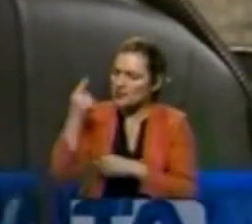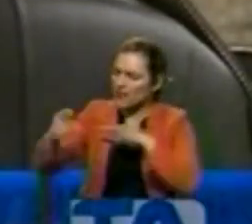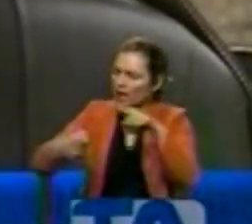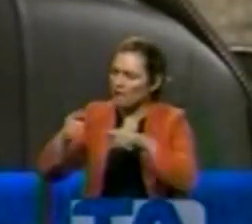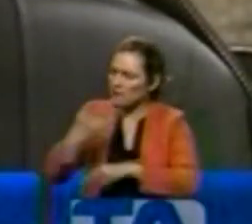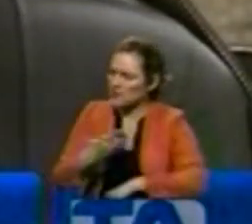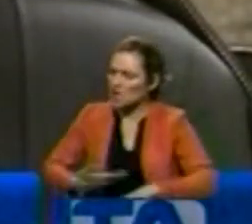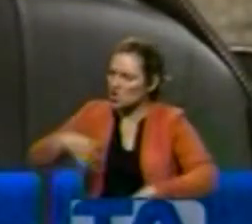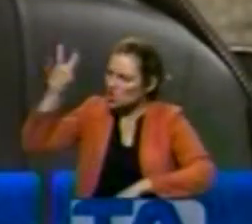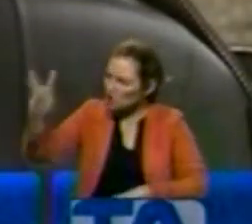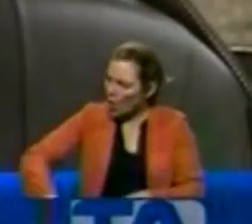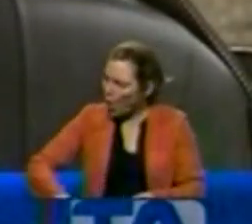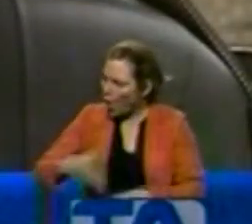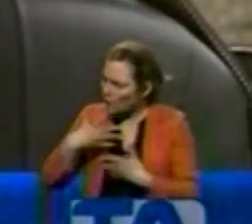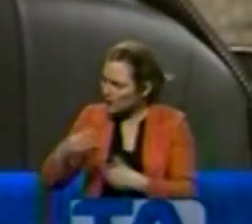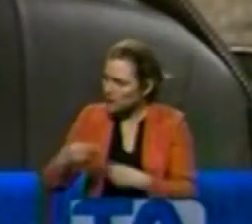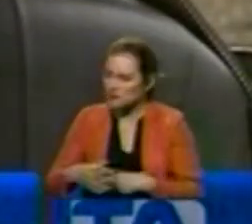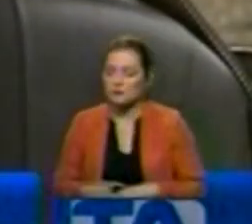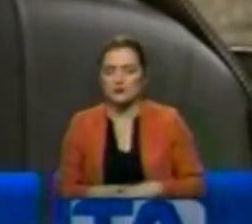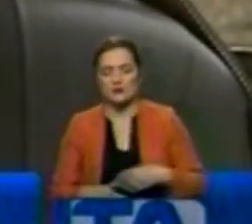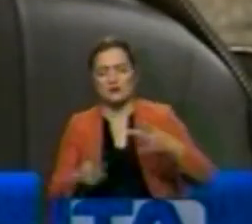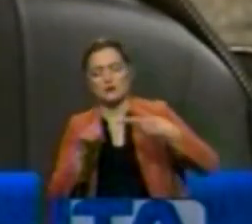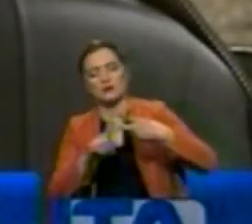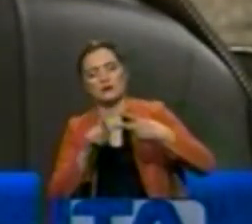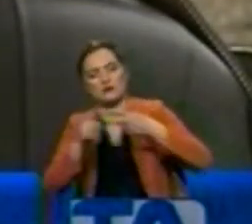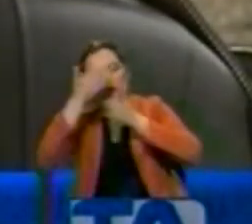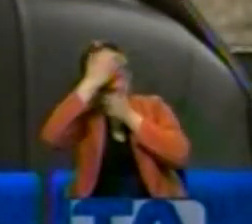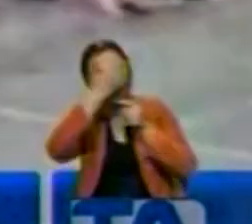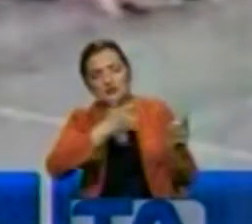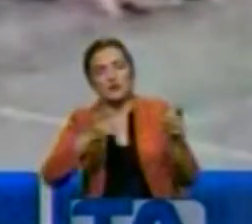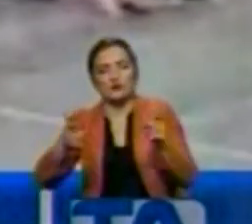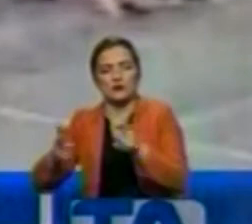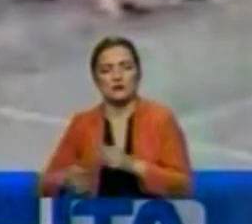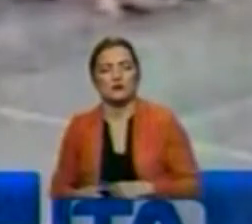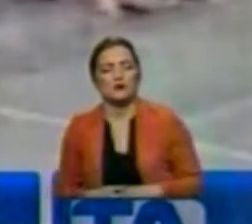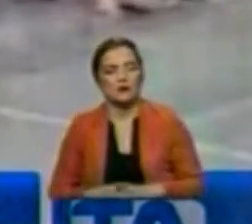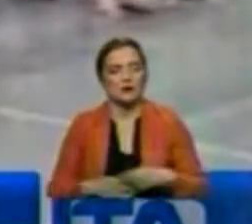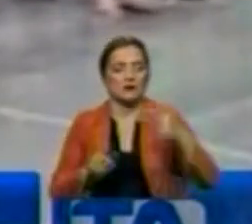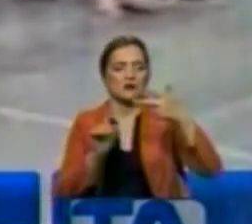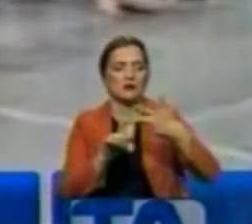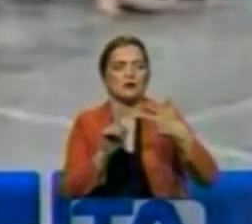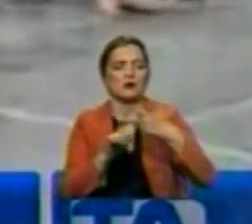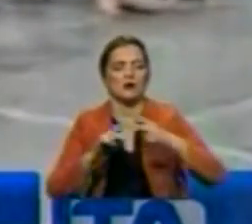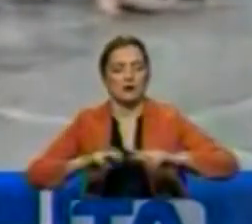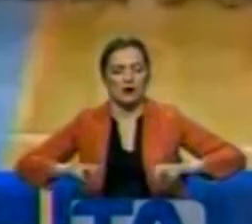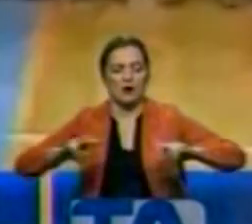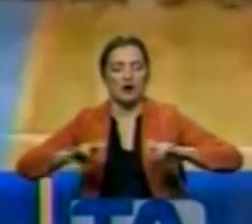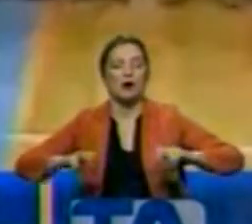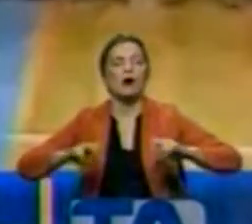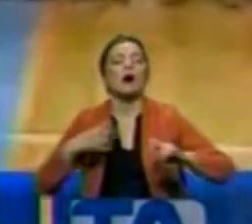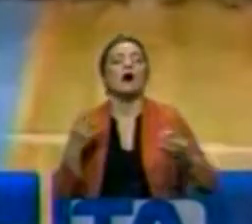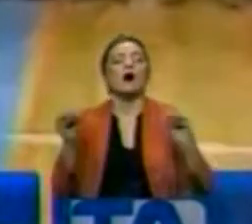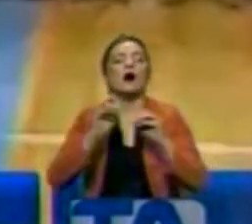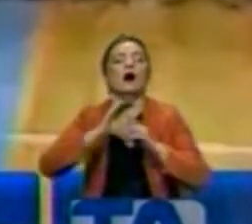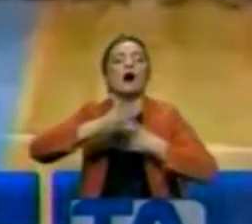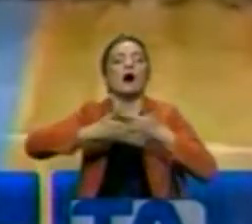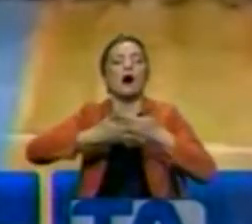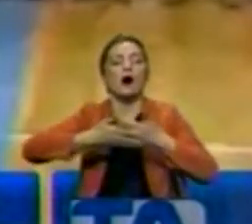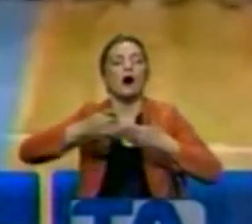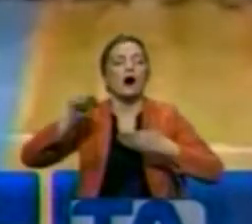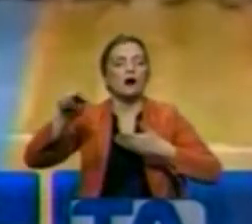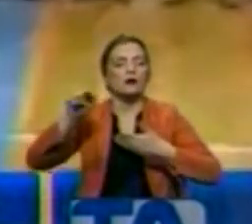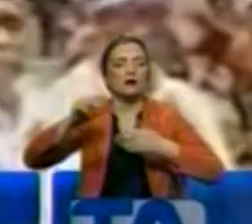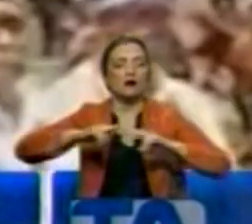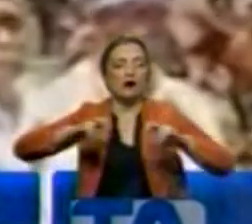Estado, por lo que la denuncia que presentó fue por terrorismo. Y se suma a la investigación que inició la Fiscalía sobre las declaraciones